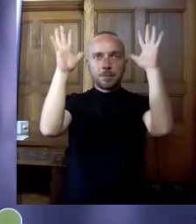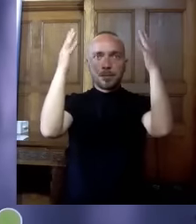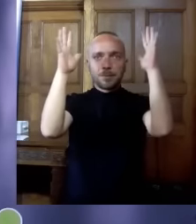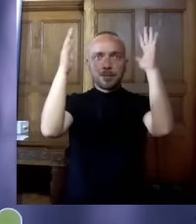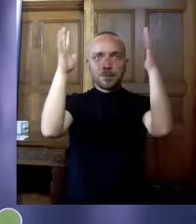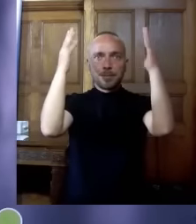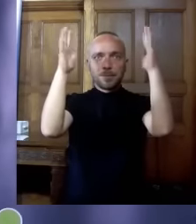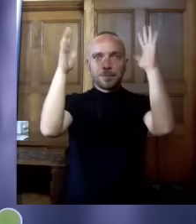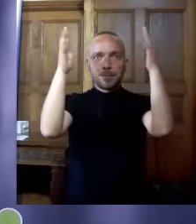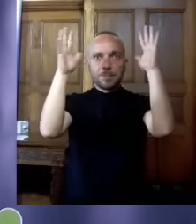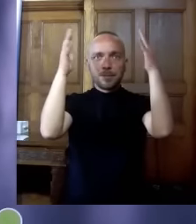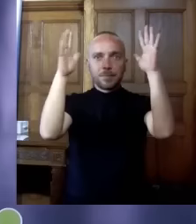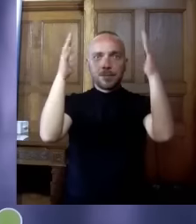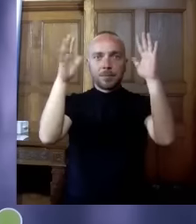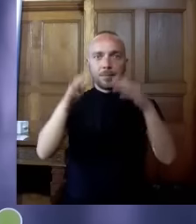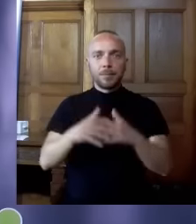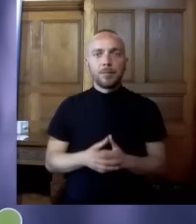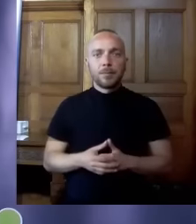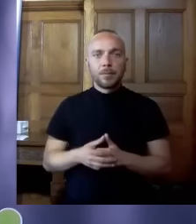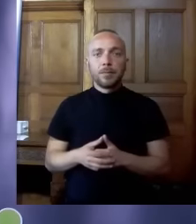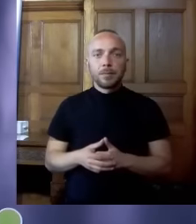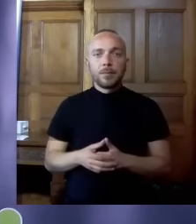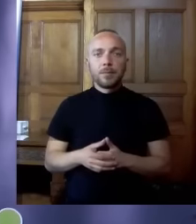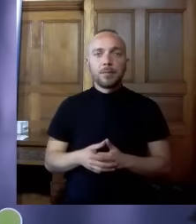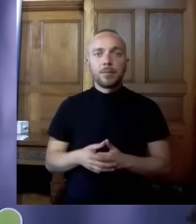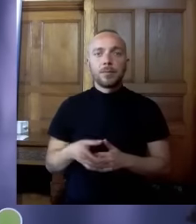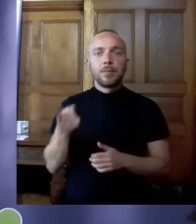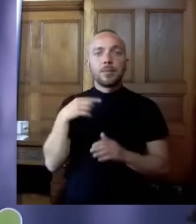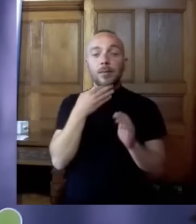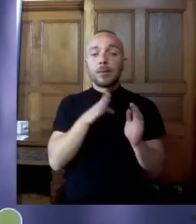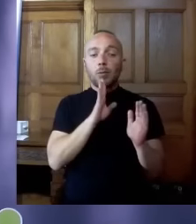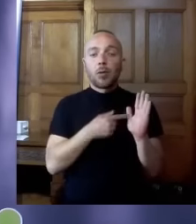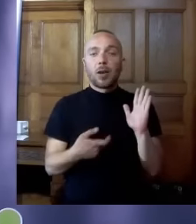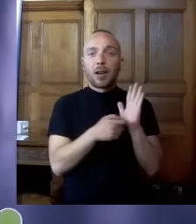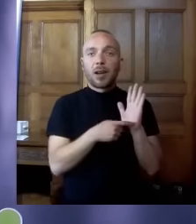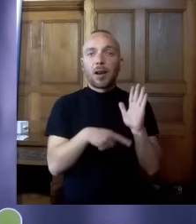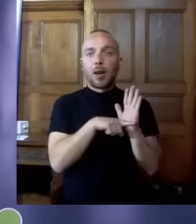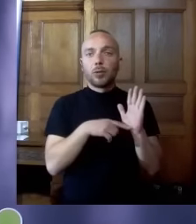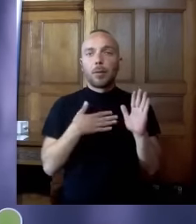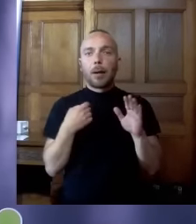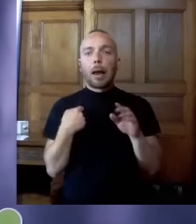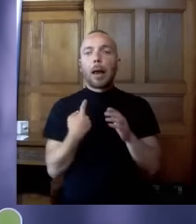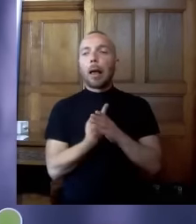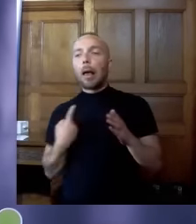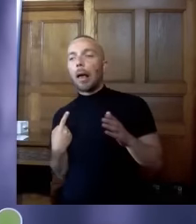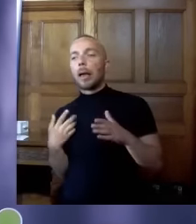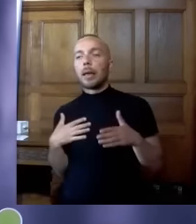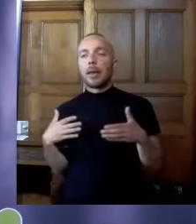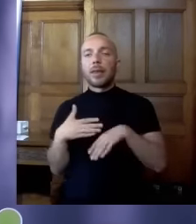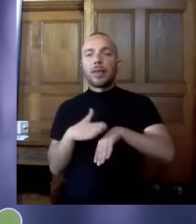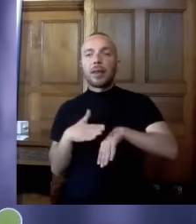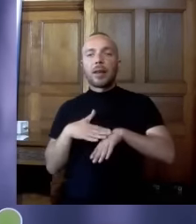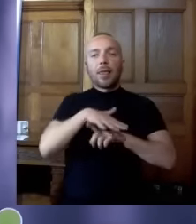ahora hicimos más rompimos con la cláusula de exclusión de la izquierda de la del